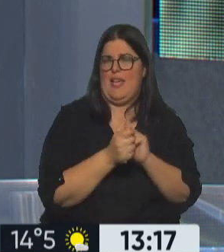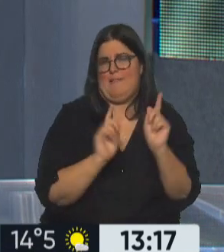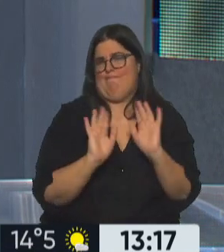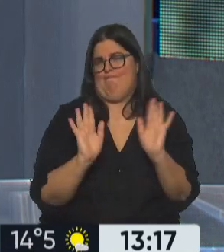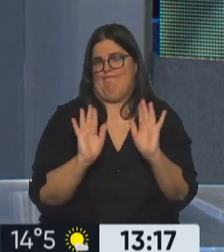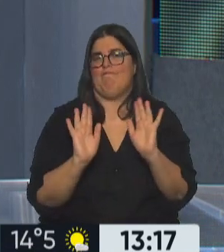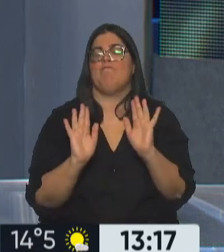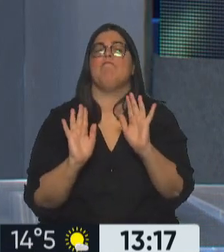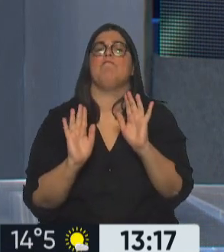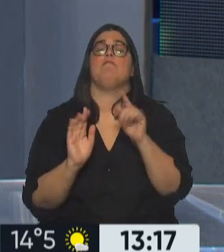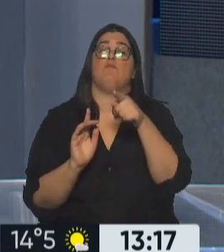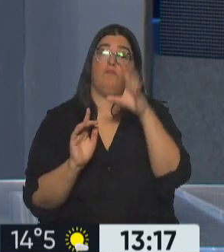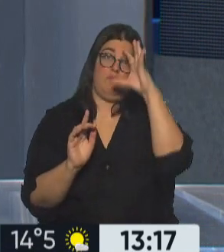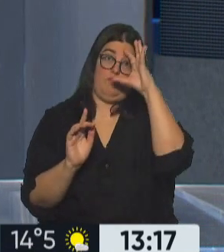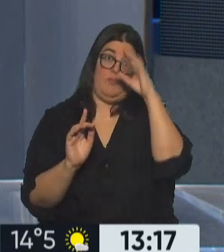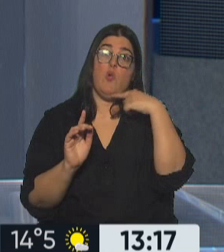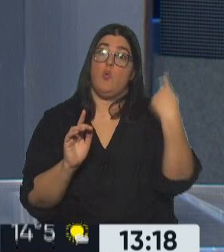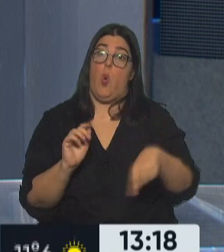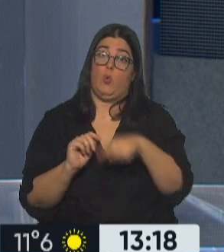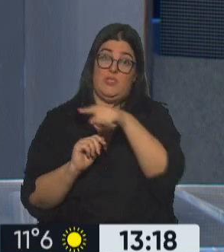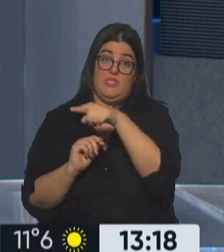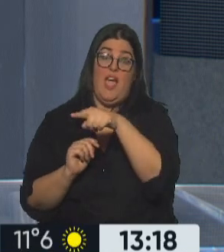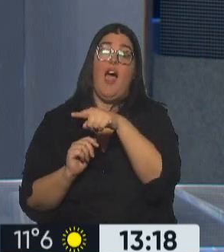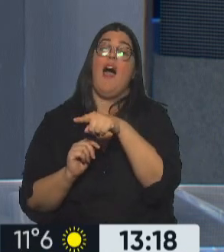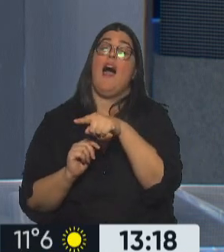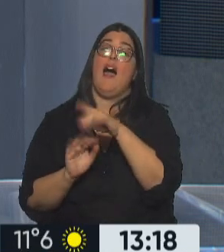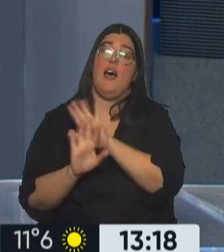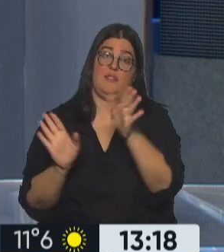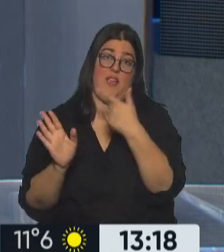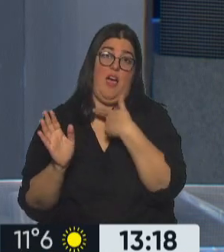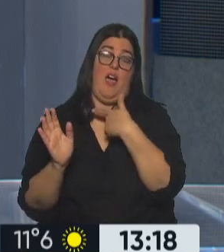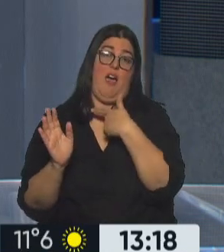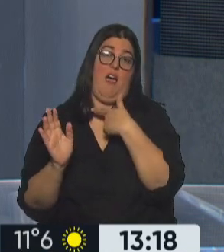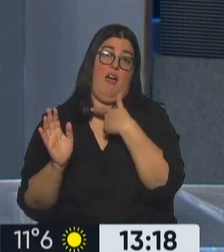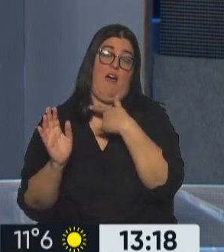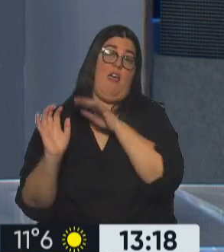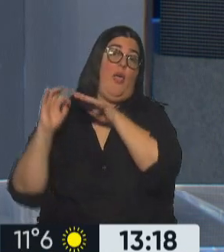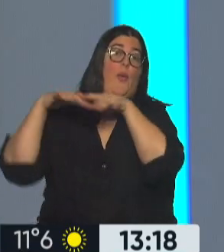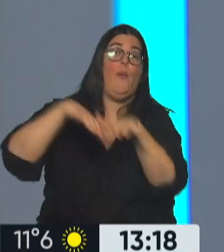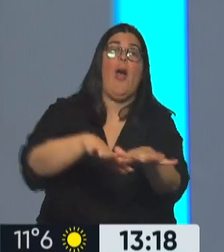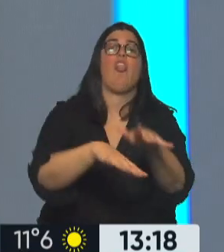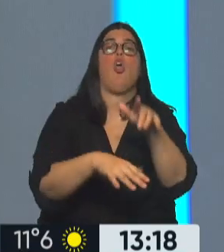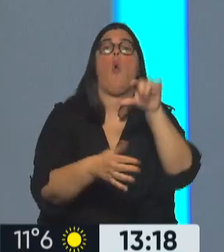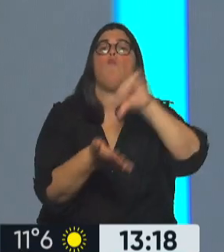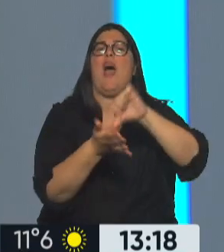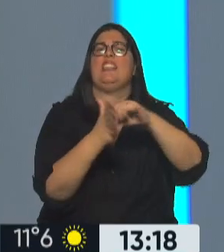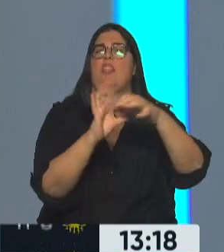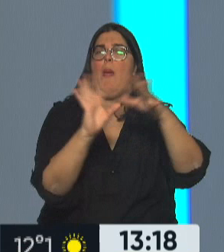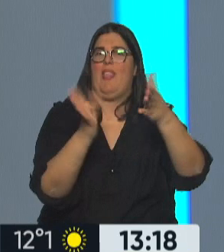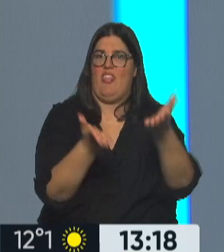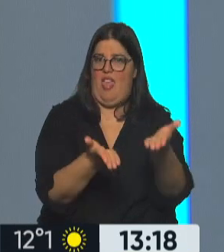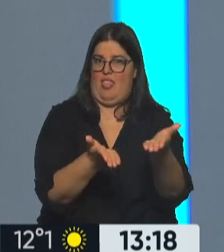olvidemos, por otra parte, que Rusia, digamos, invadió un país independiente y,